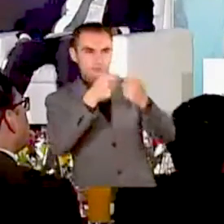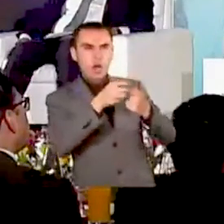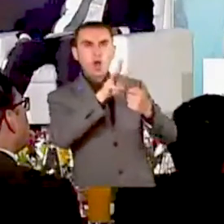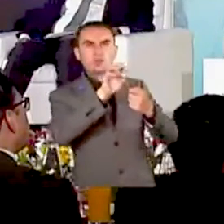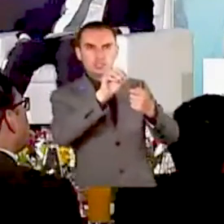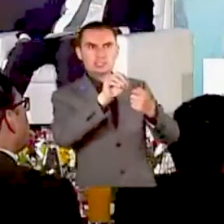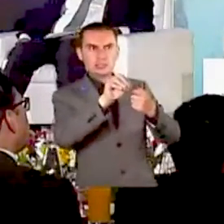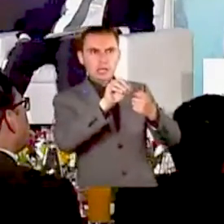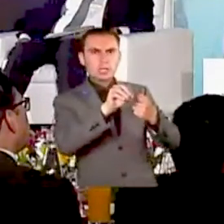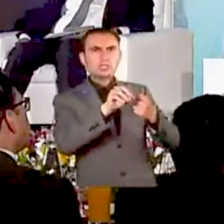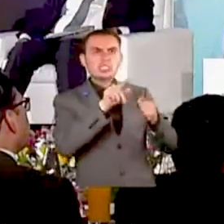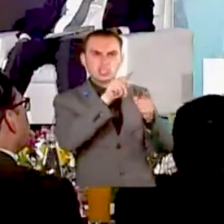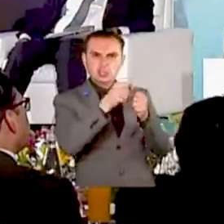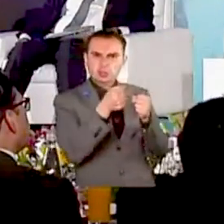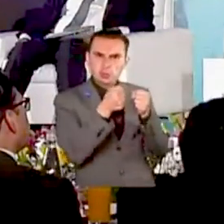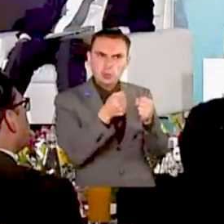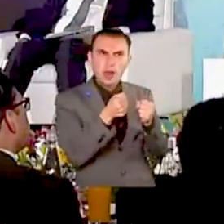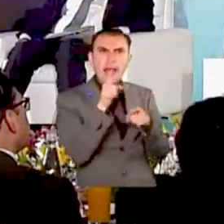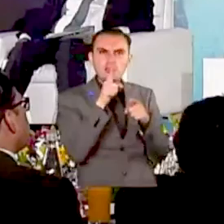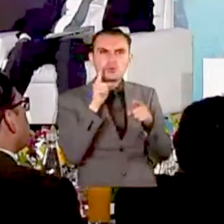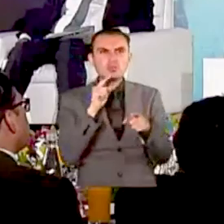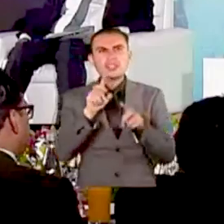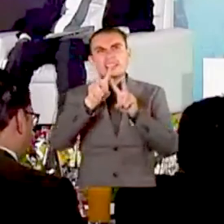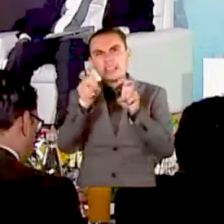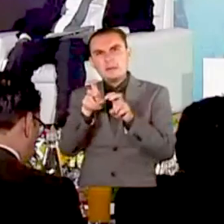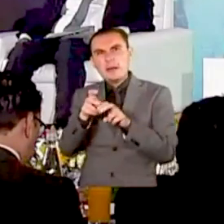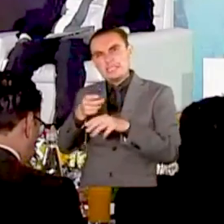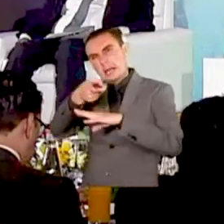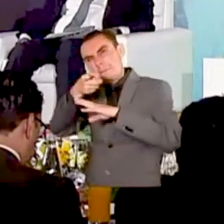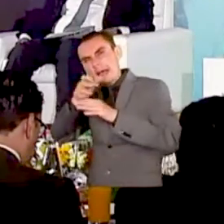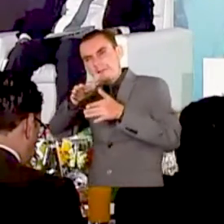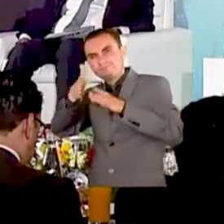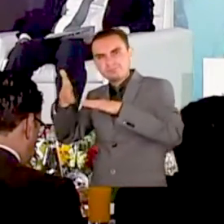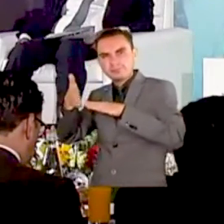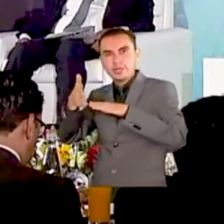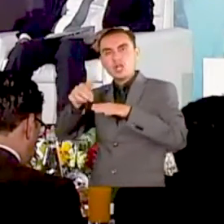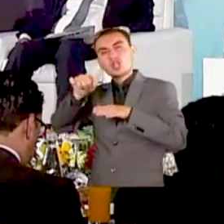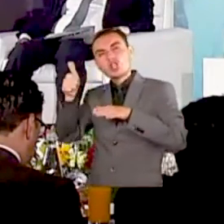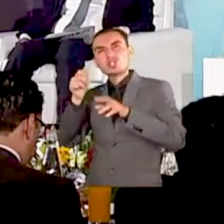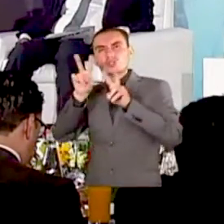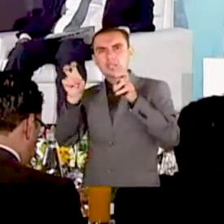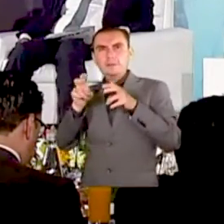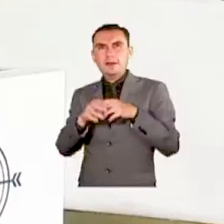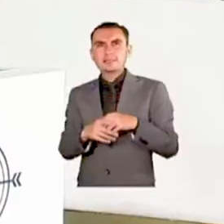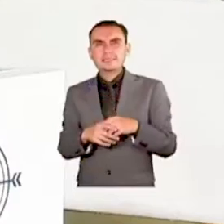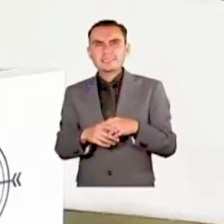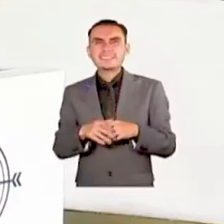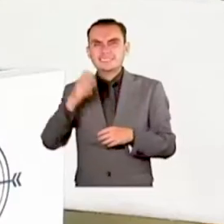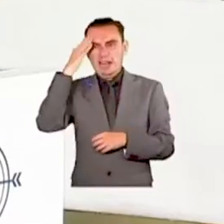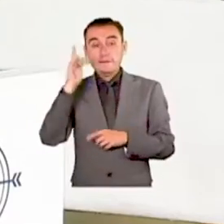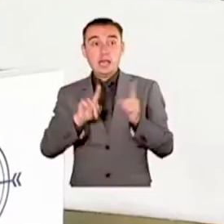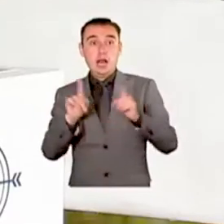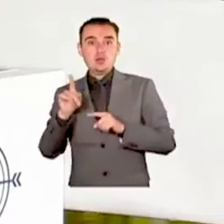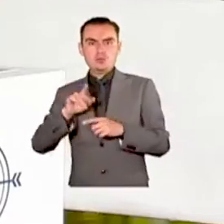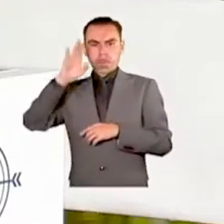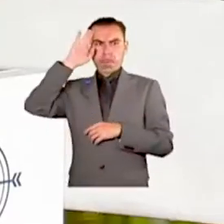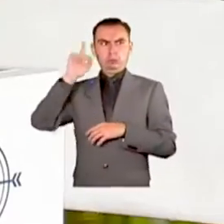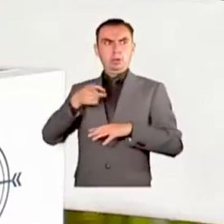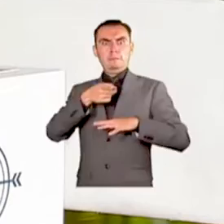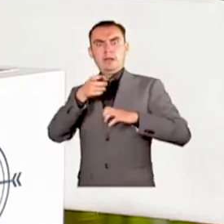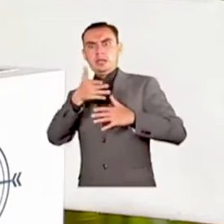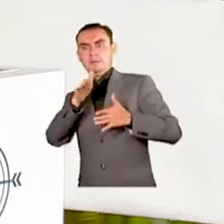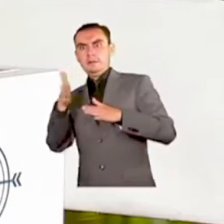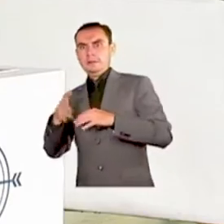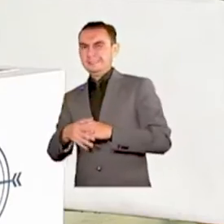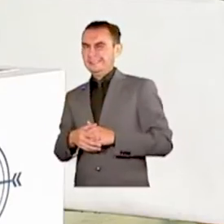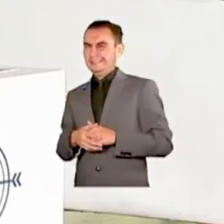más coyunturales, sobre todo de homicidios y de otras presuntos excesos de uso de la fuerza